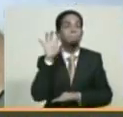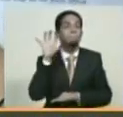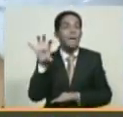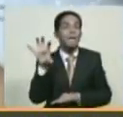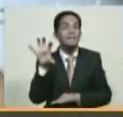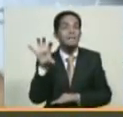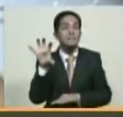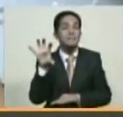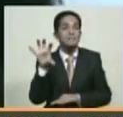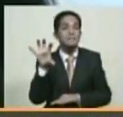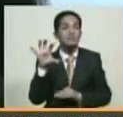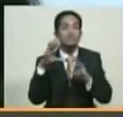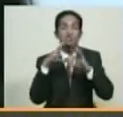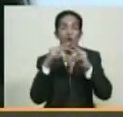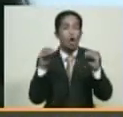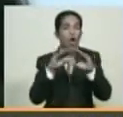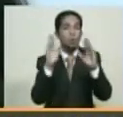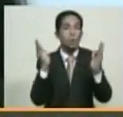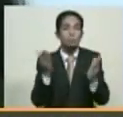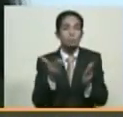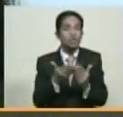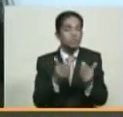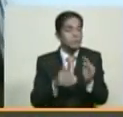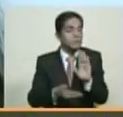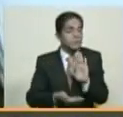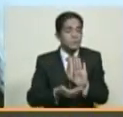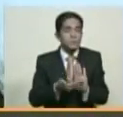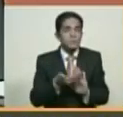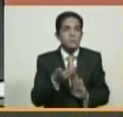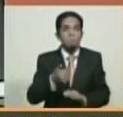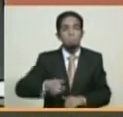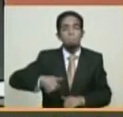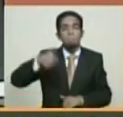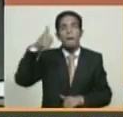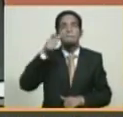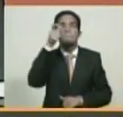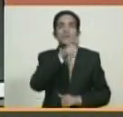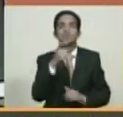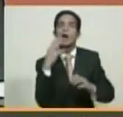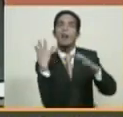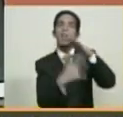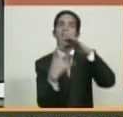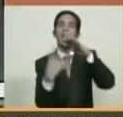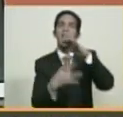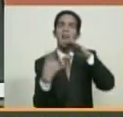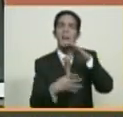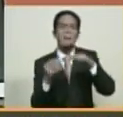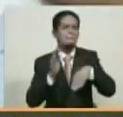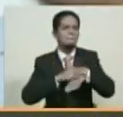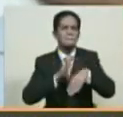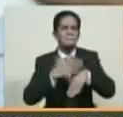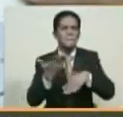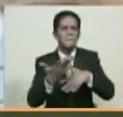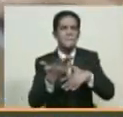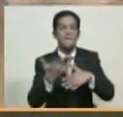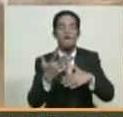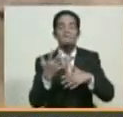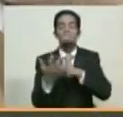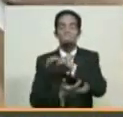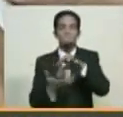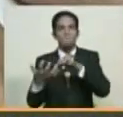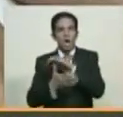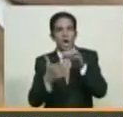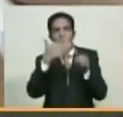del planeta con mayor número de desplazados producto de la violencia, desplazados internos